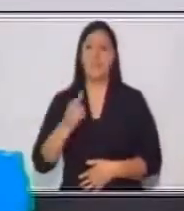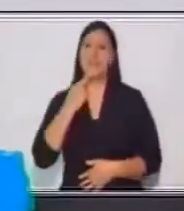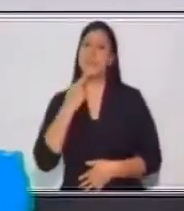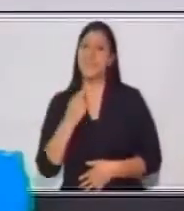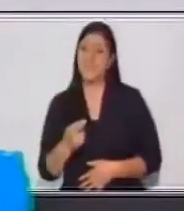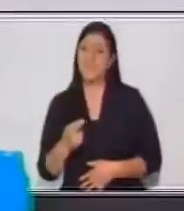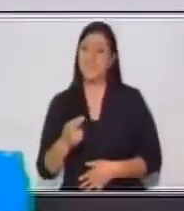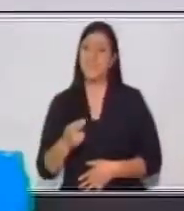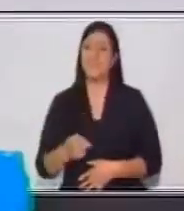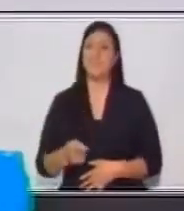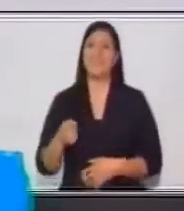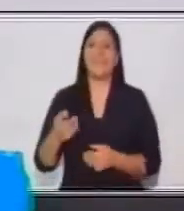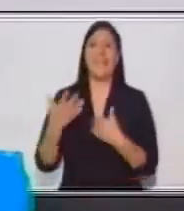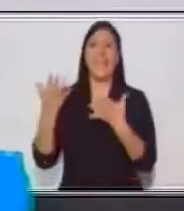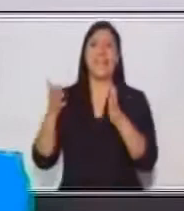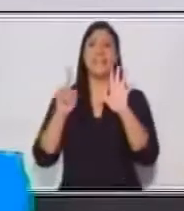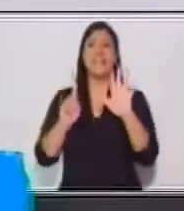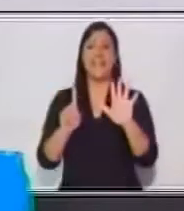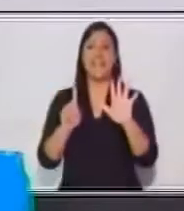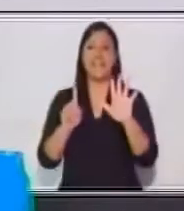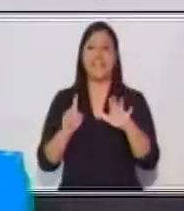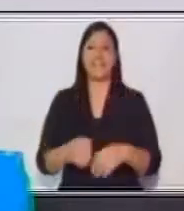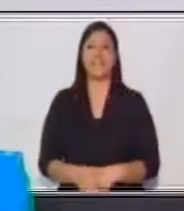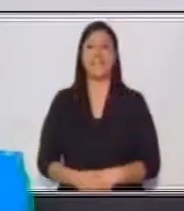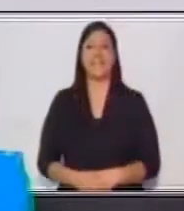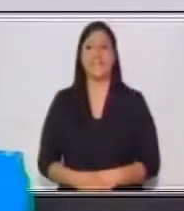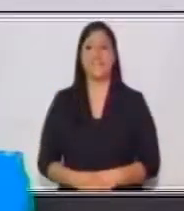dé 6. ¿Bien?